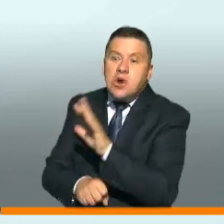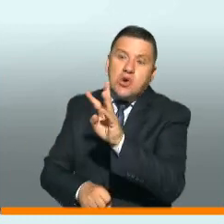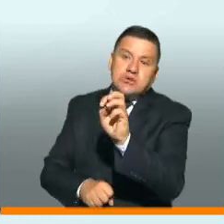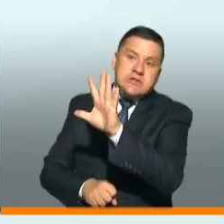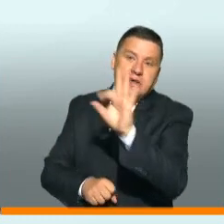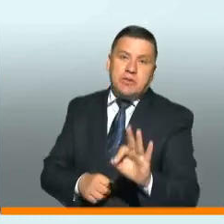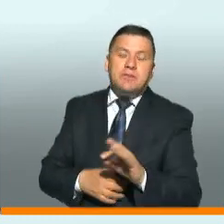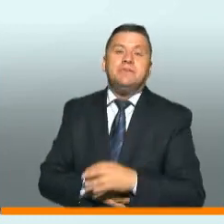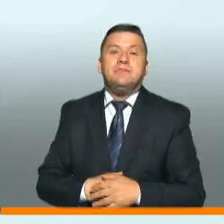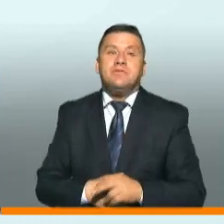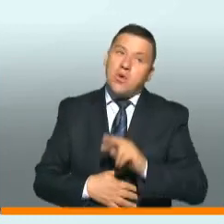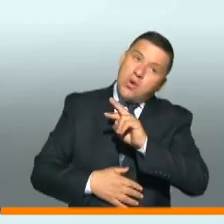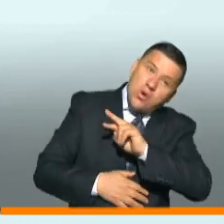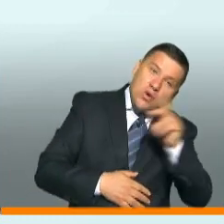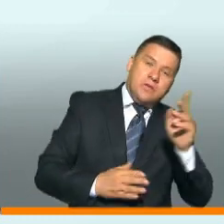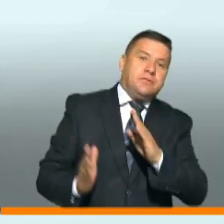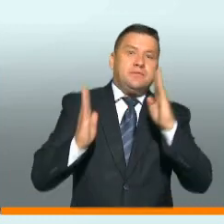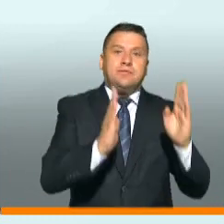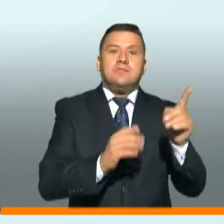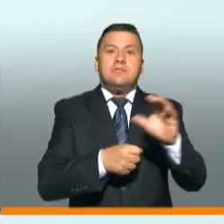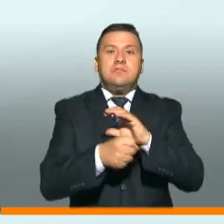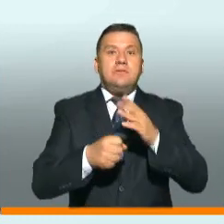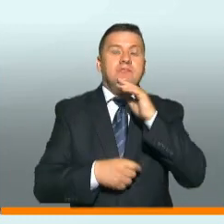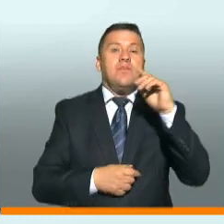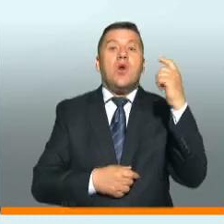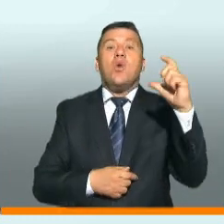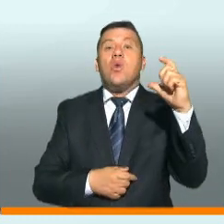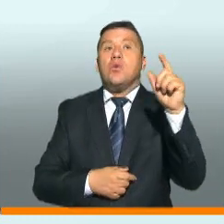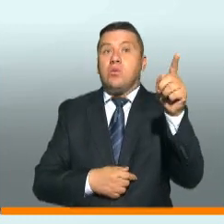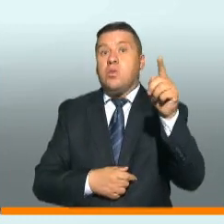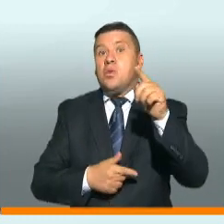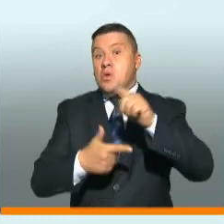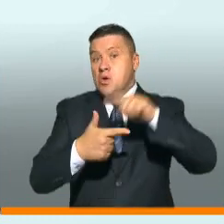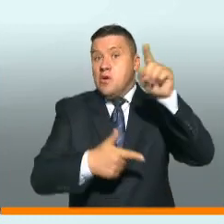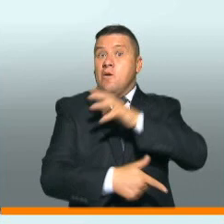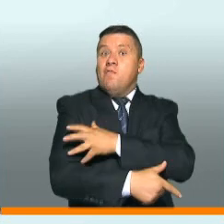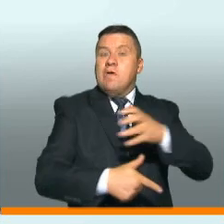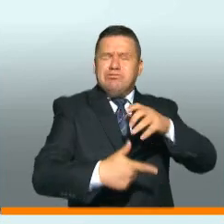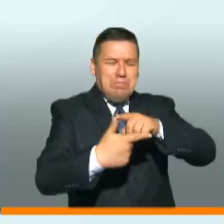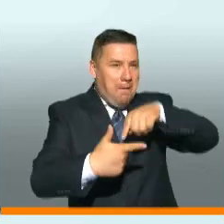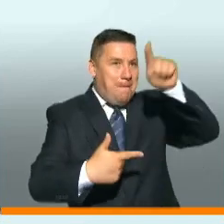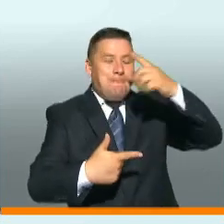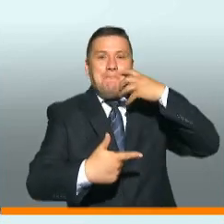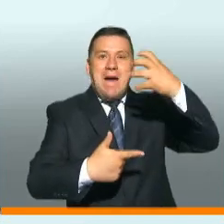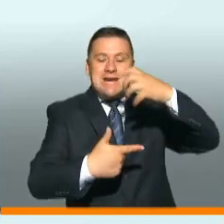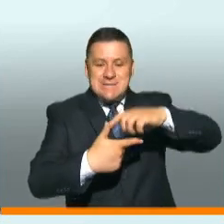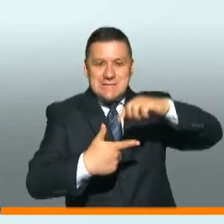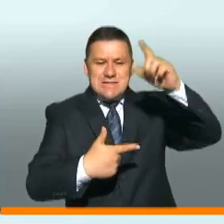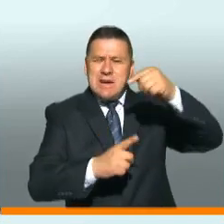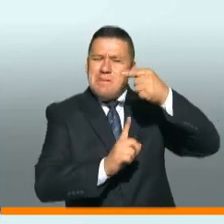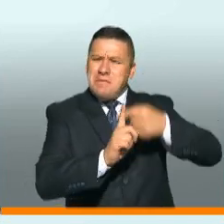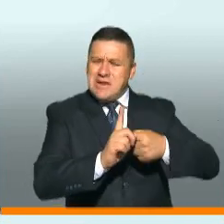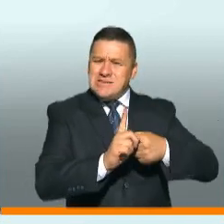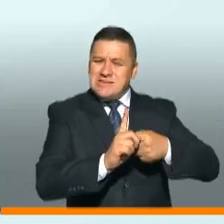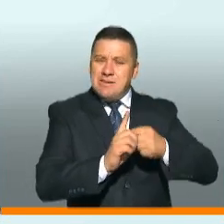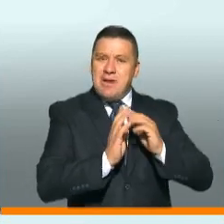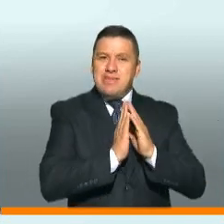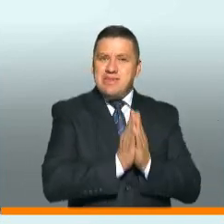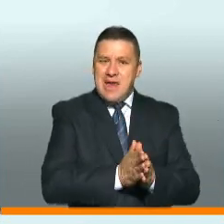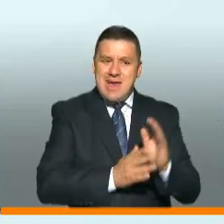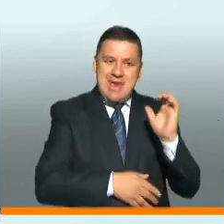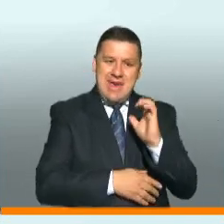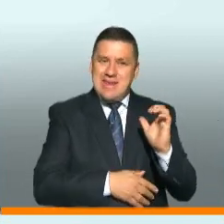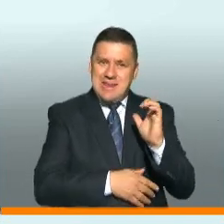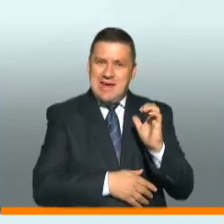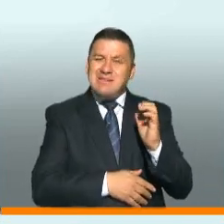Por otro lado, en contraste, ciudades como Cúcuta, que tuvieron un pico muy fuerte durante los meses de diciembre y